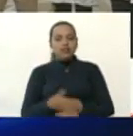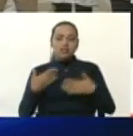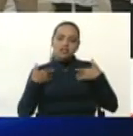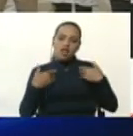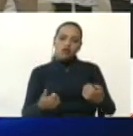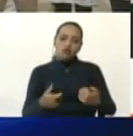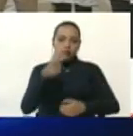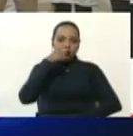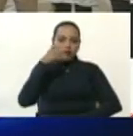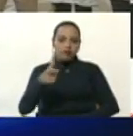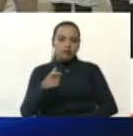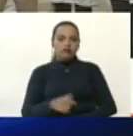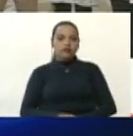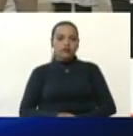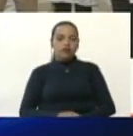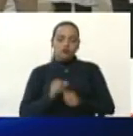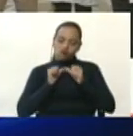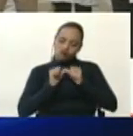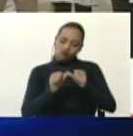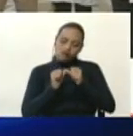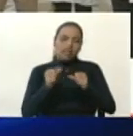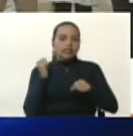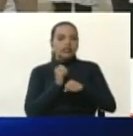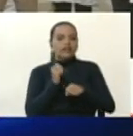del pueblo, seguir trabajando.